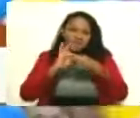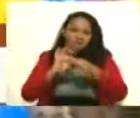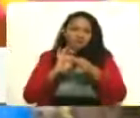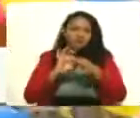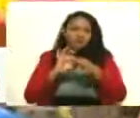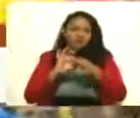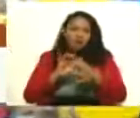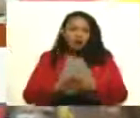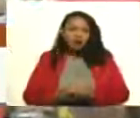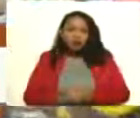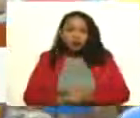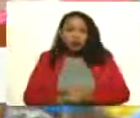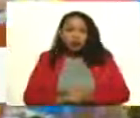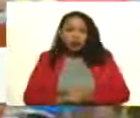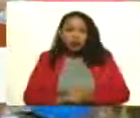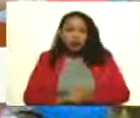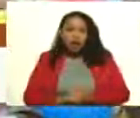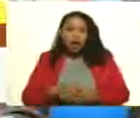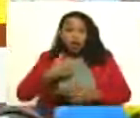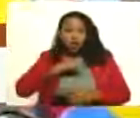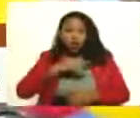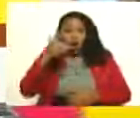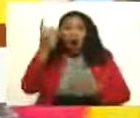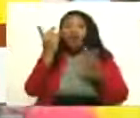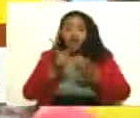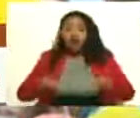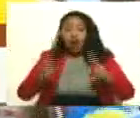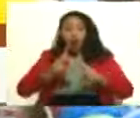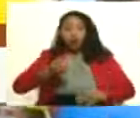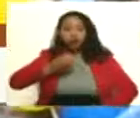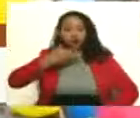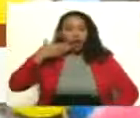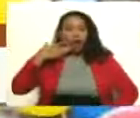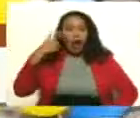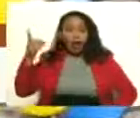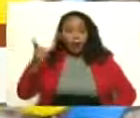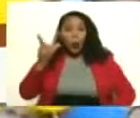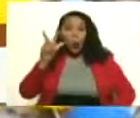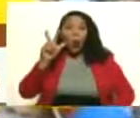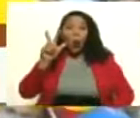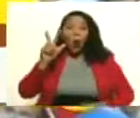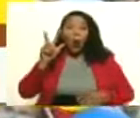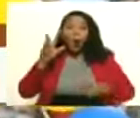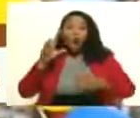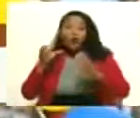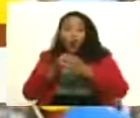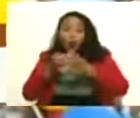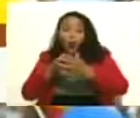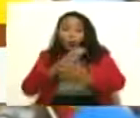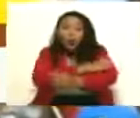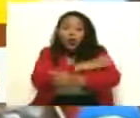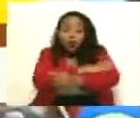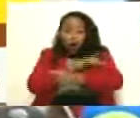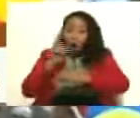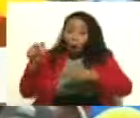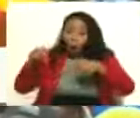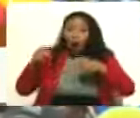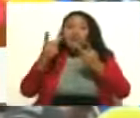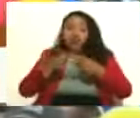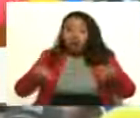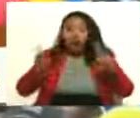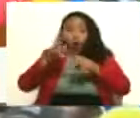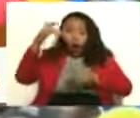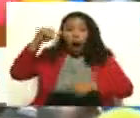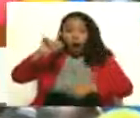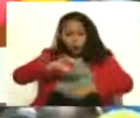nacional. Y son muy valientes estos compañeros de la oposición que participan activamente